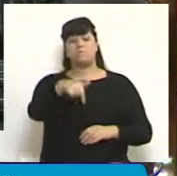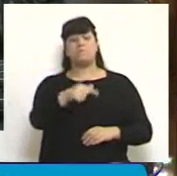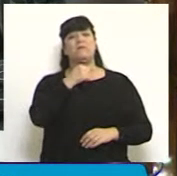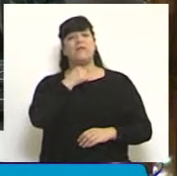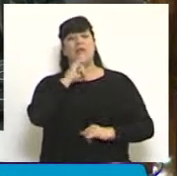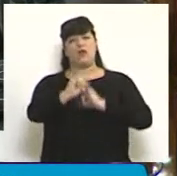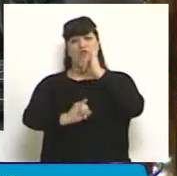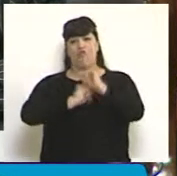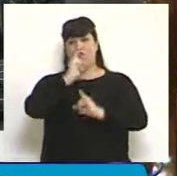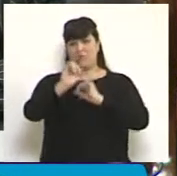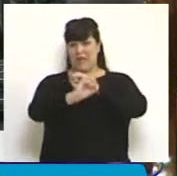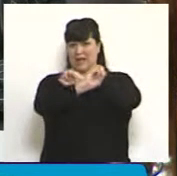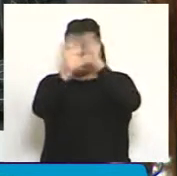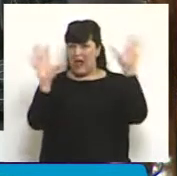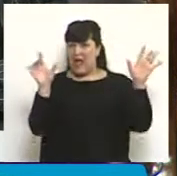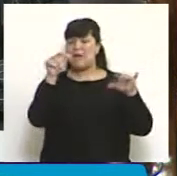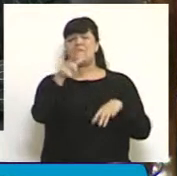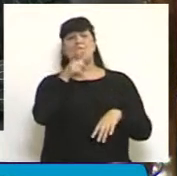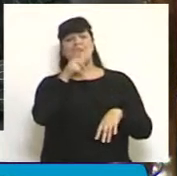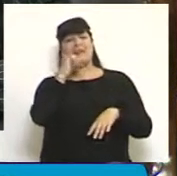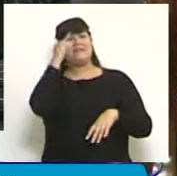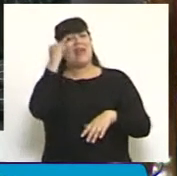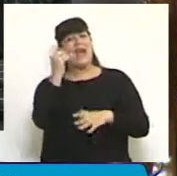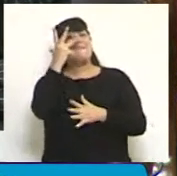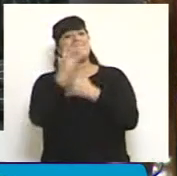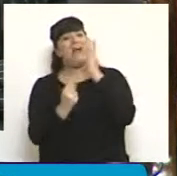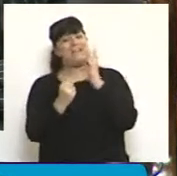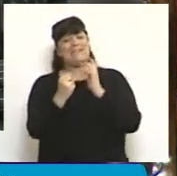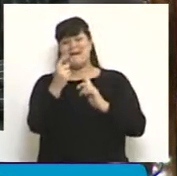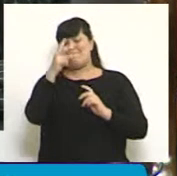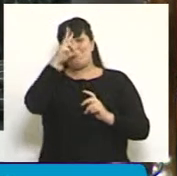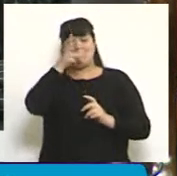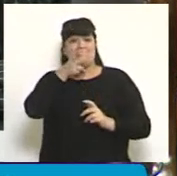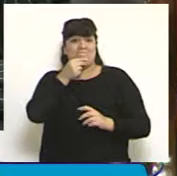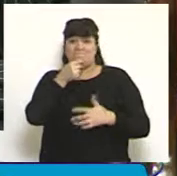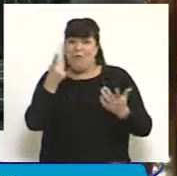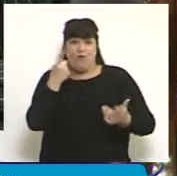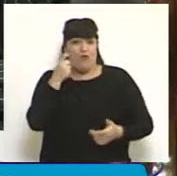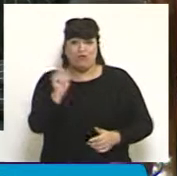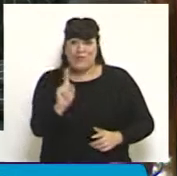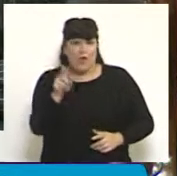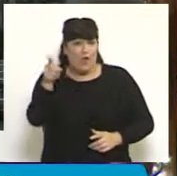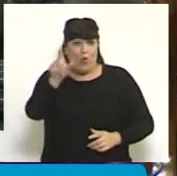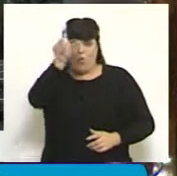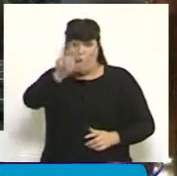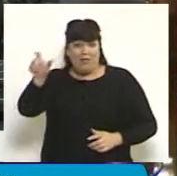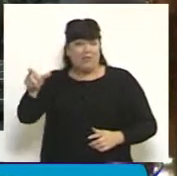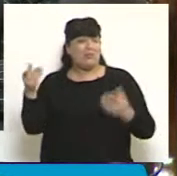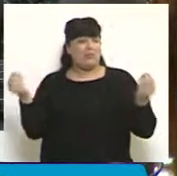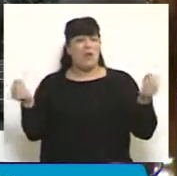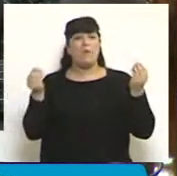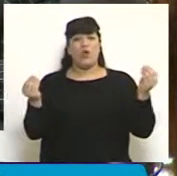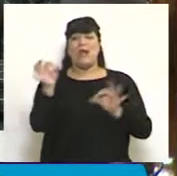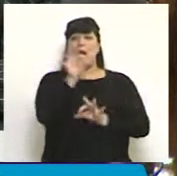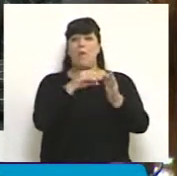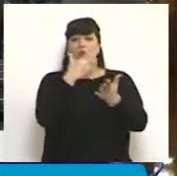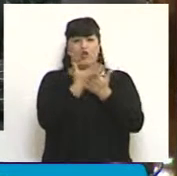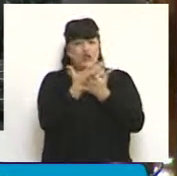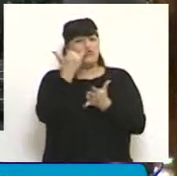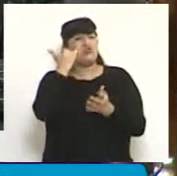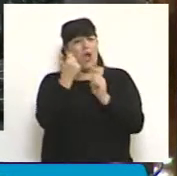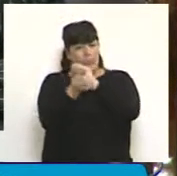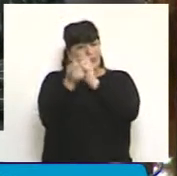aclarar que me parece que hay un error involuntario por parte de los que lo observaron, porque el proyecto fue modificado